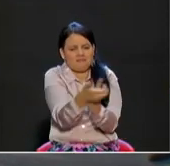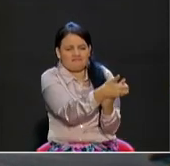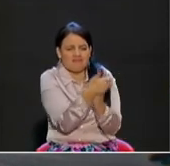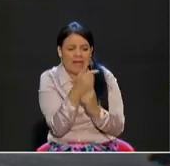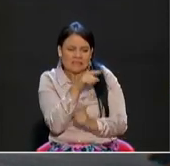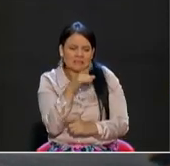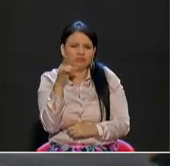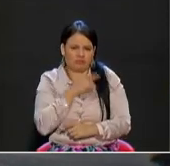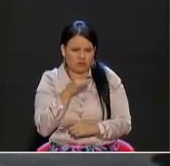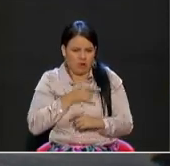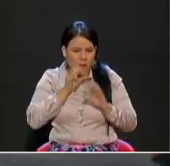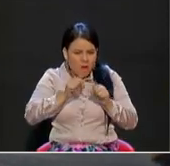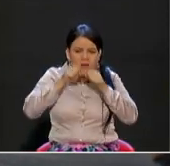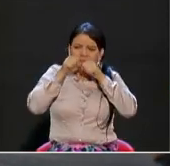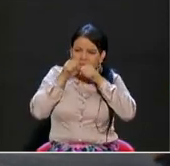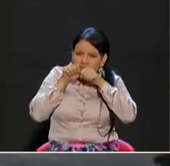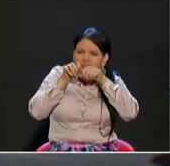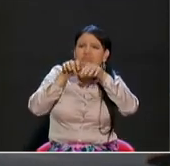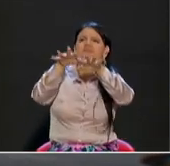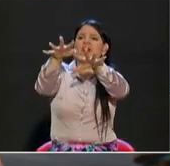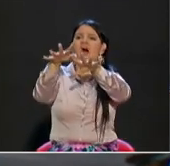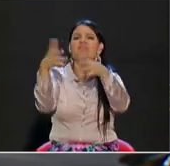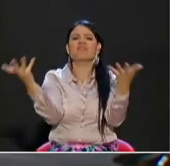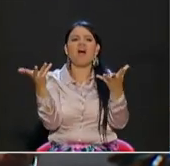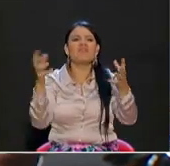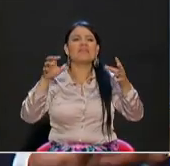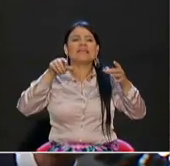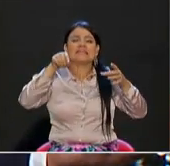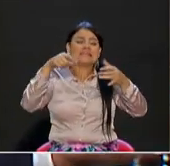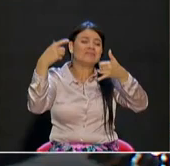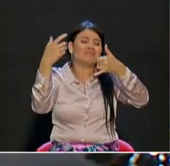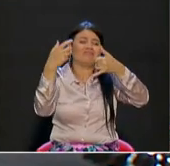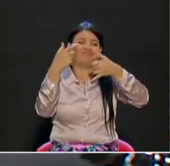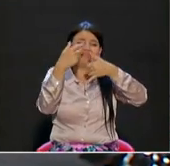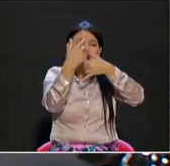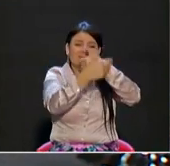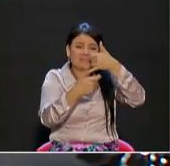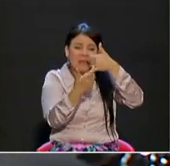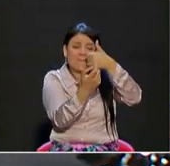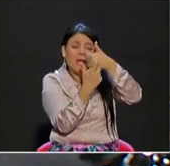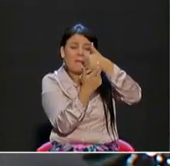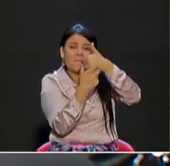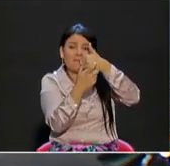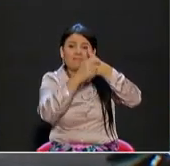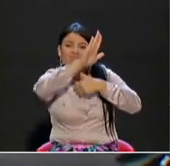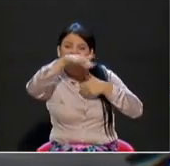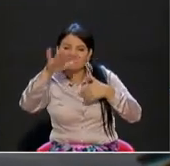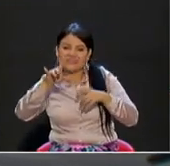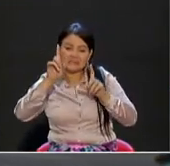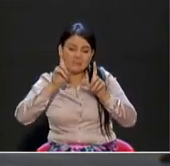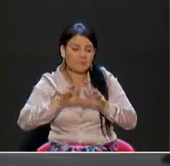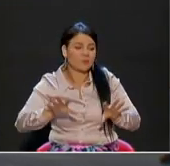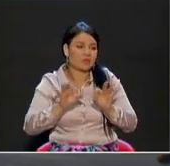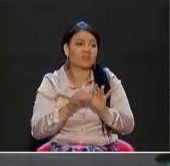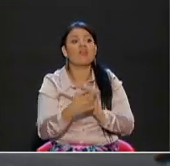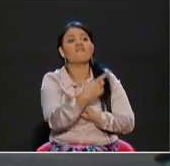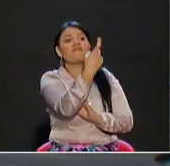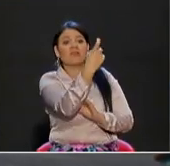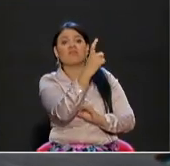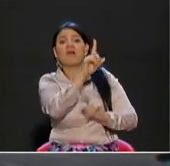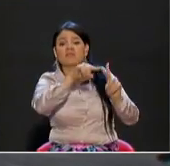llegue a todo el departamento tenemos que promover que la universidad tenga acceso a todos los estudiantes que necesitamos para nosotros la educación